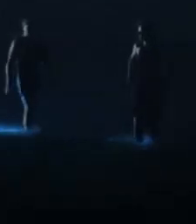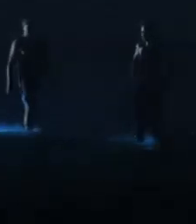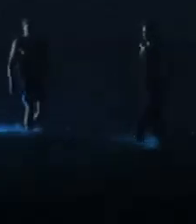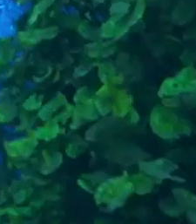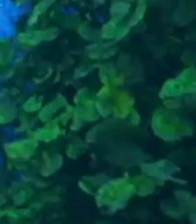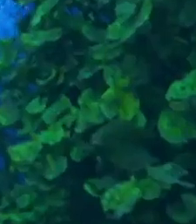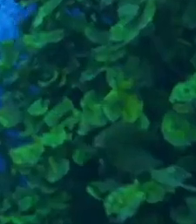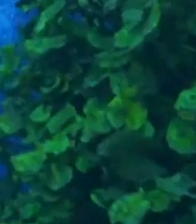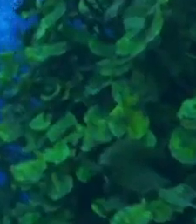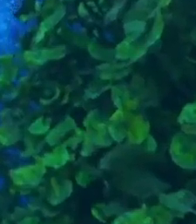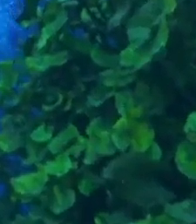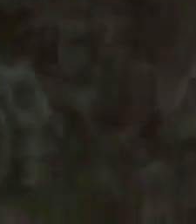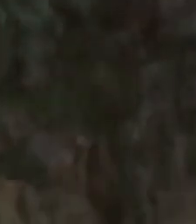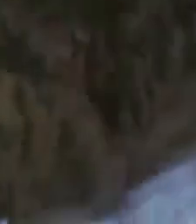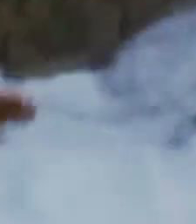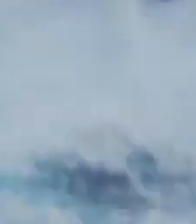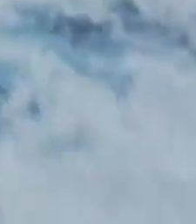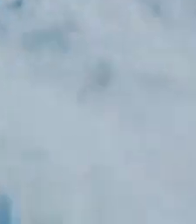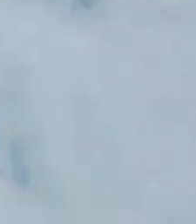i